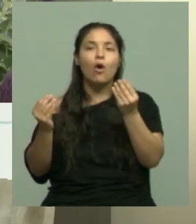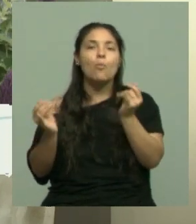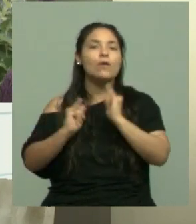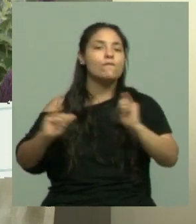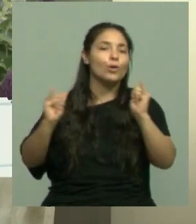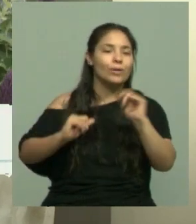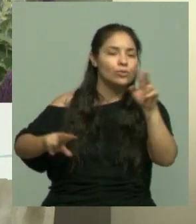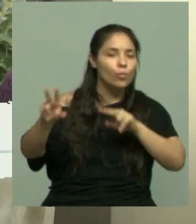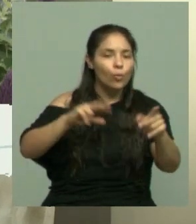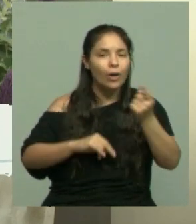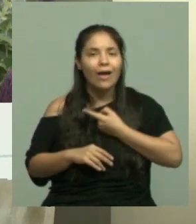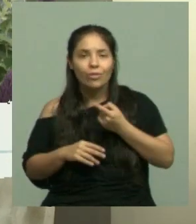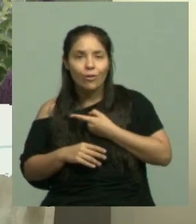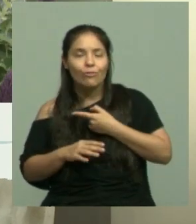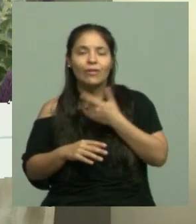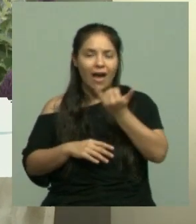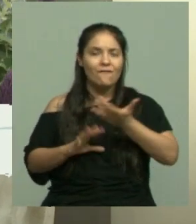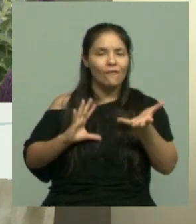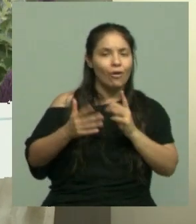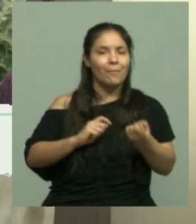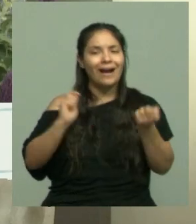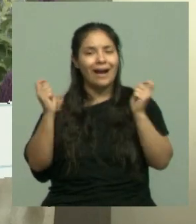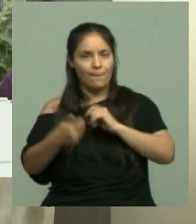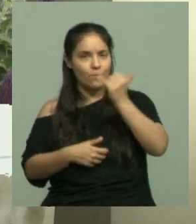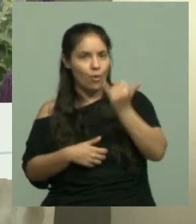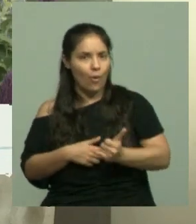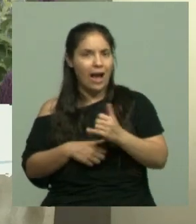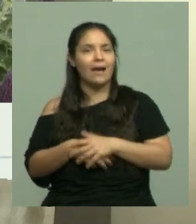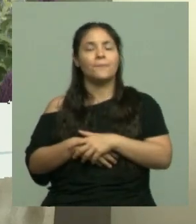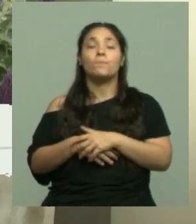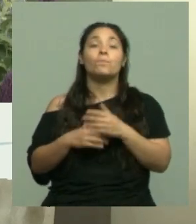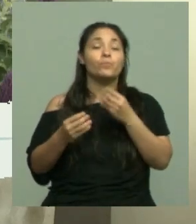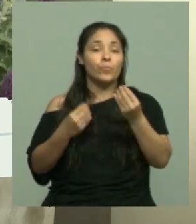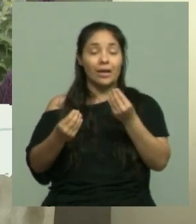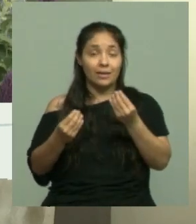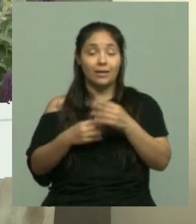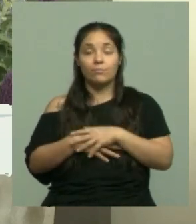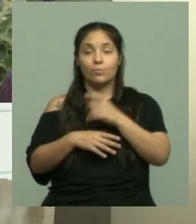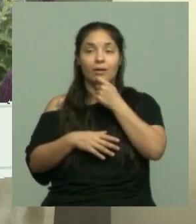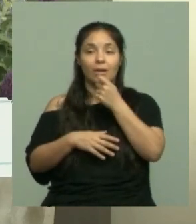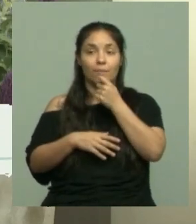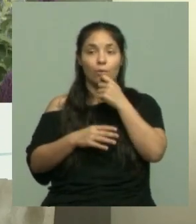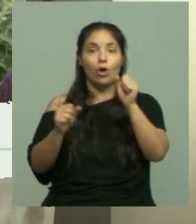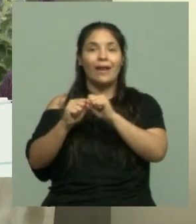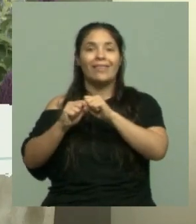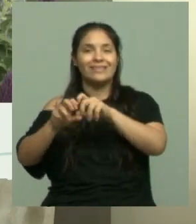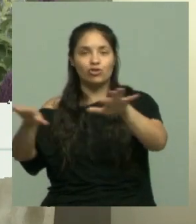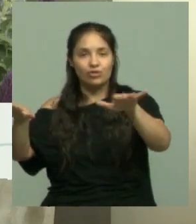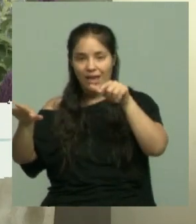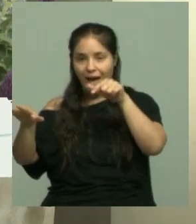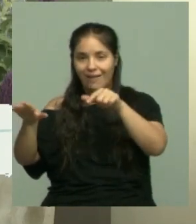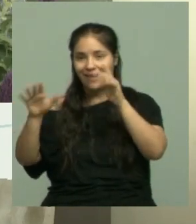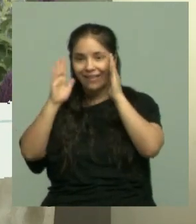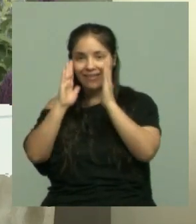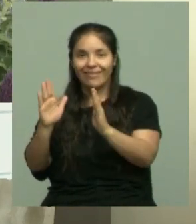hay un cambio en la conducta de las personas que han decidido inclinarse mucho a través de las redes sociales, aunque esto significa